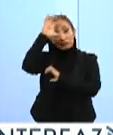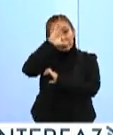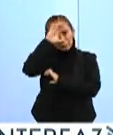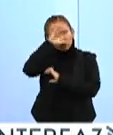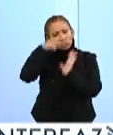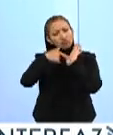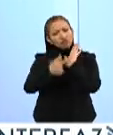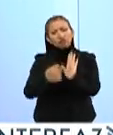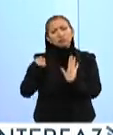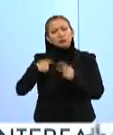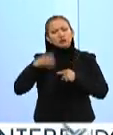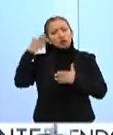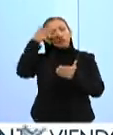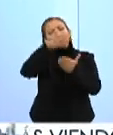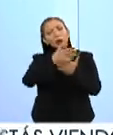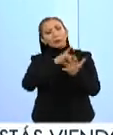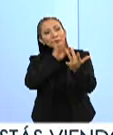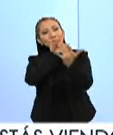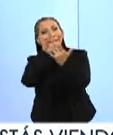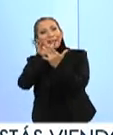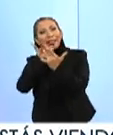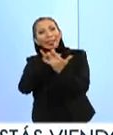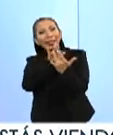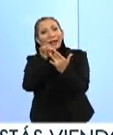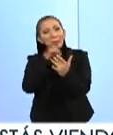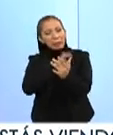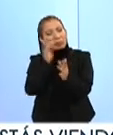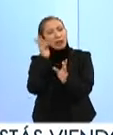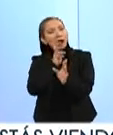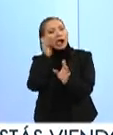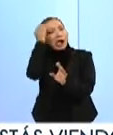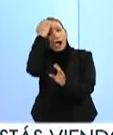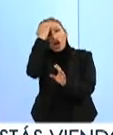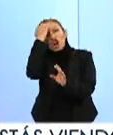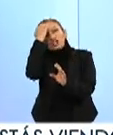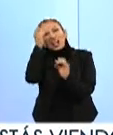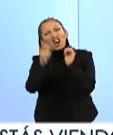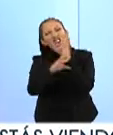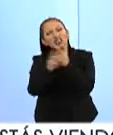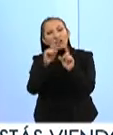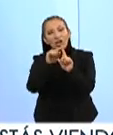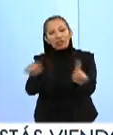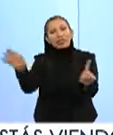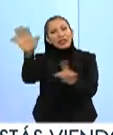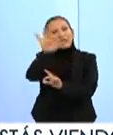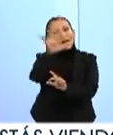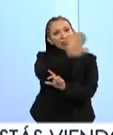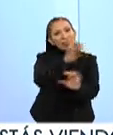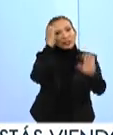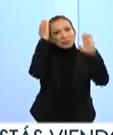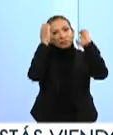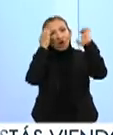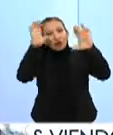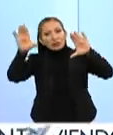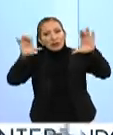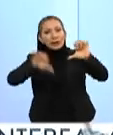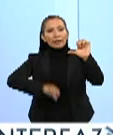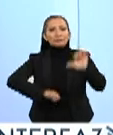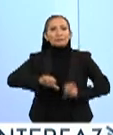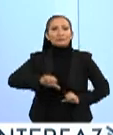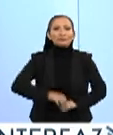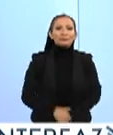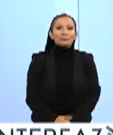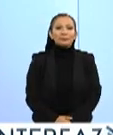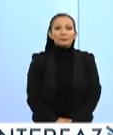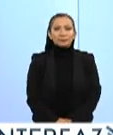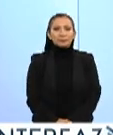ciencia donde los asistentes pueden interactuar y poner en práctica sus conocimientos con diferentes exposiciones y